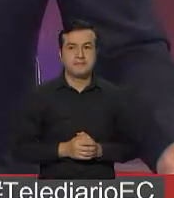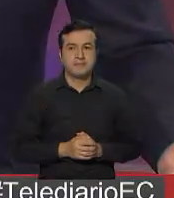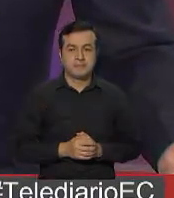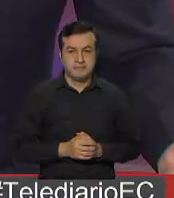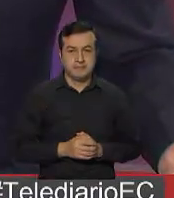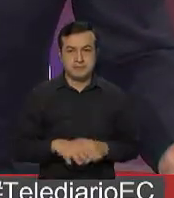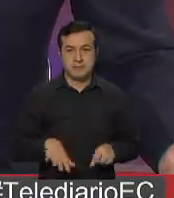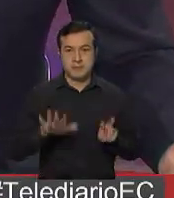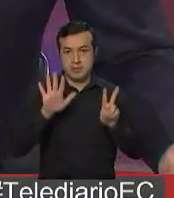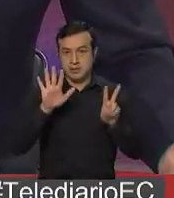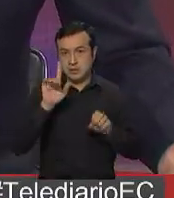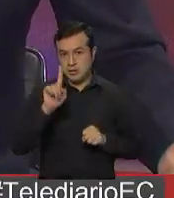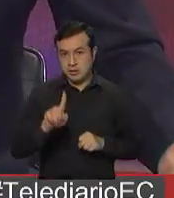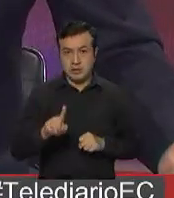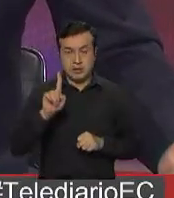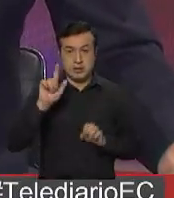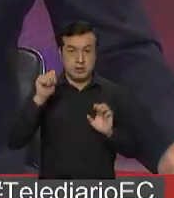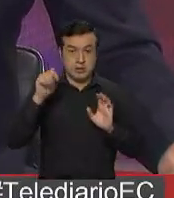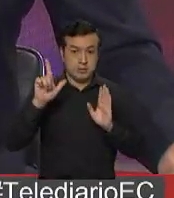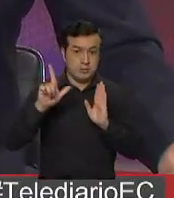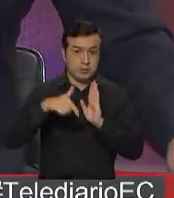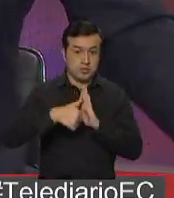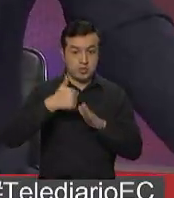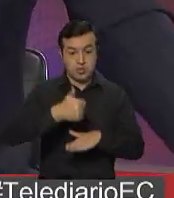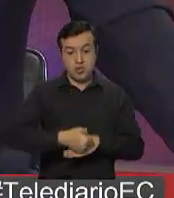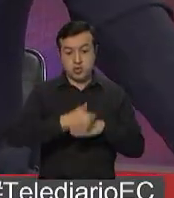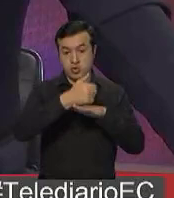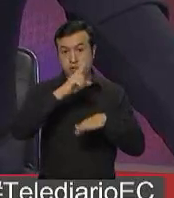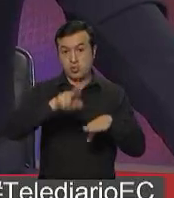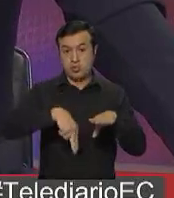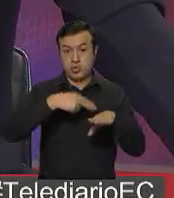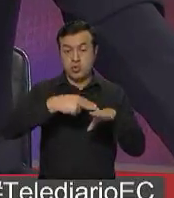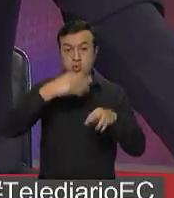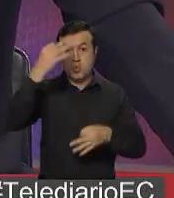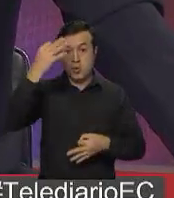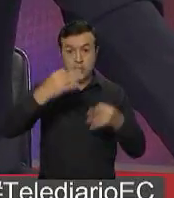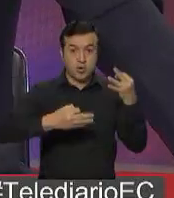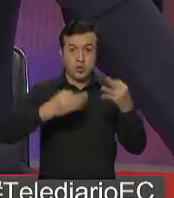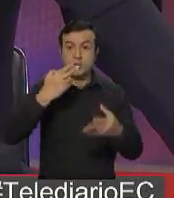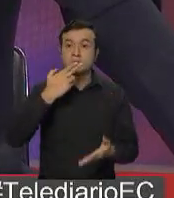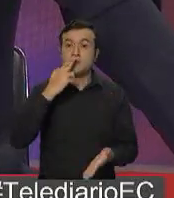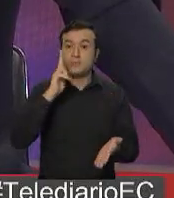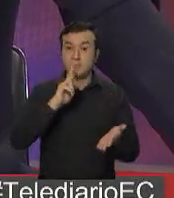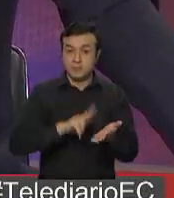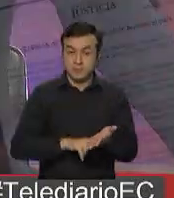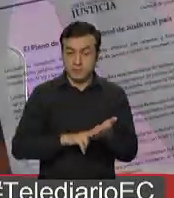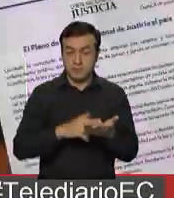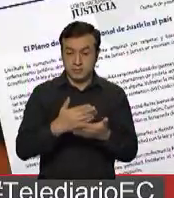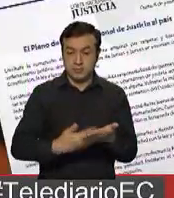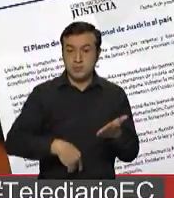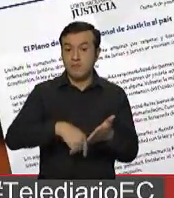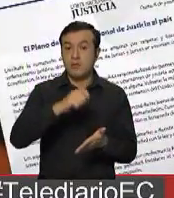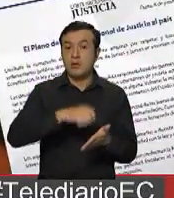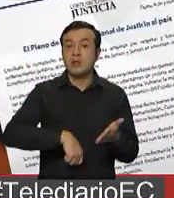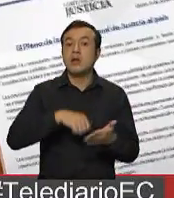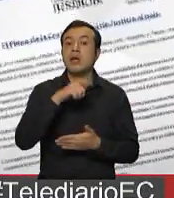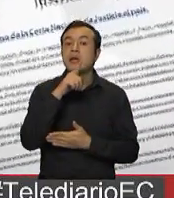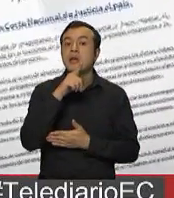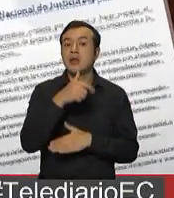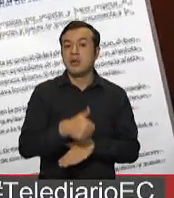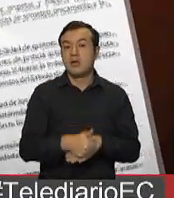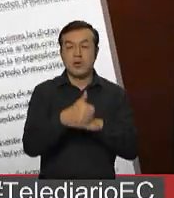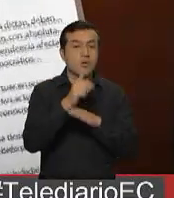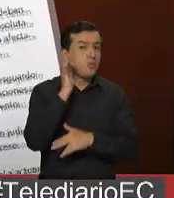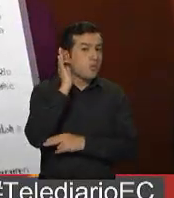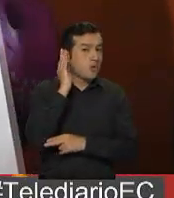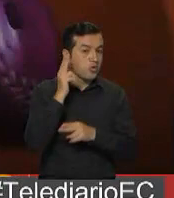7:10 de la mañana y la Corte Nacional de Justicia emitió un comunicado cuya misiva fue firmada por su titular, la